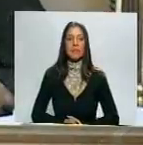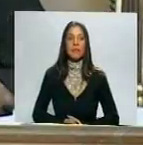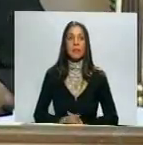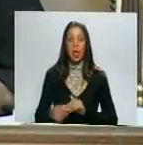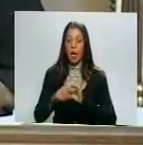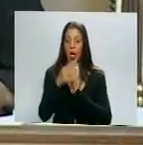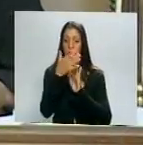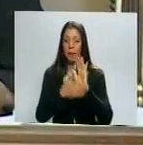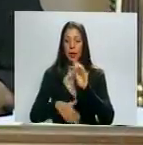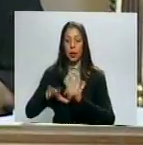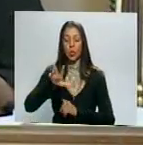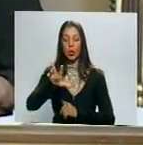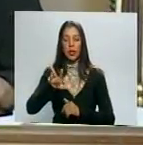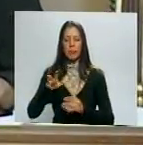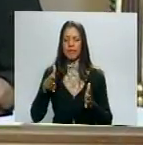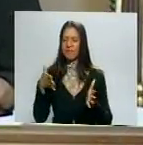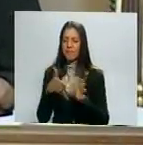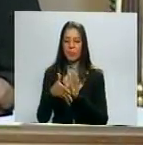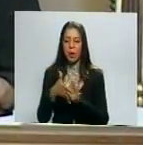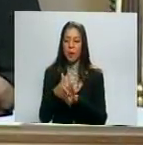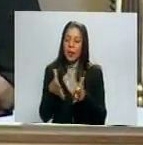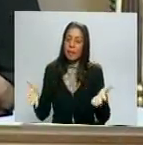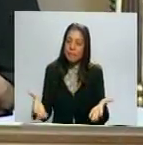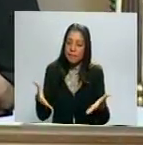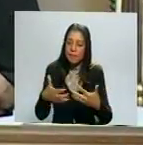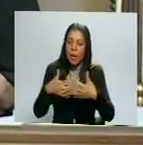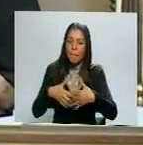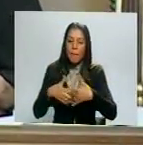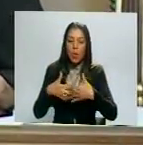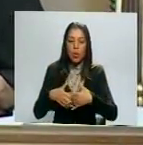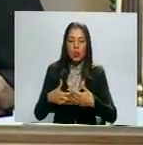Capítulo 3 de la producción y la distribución.